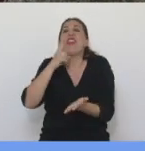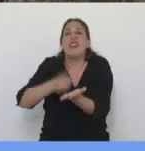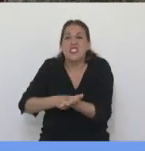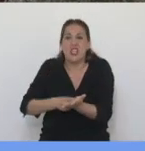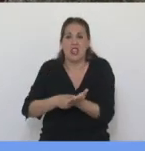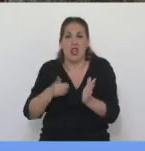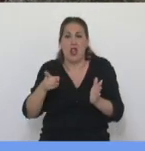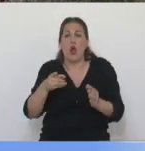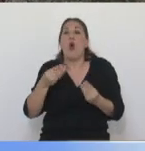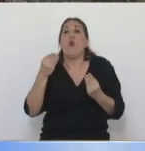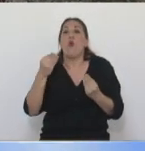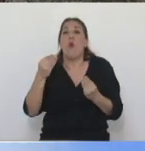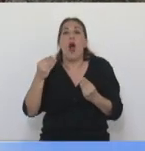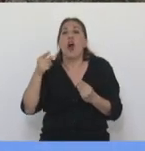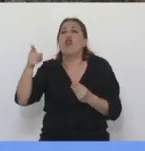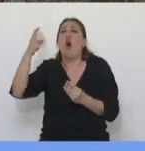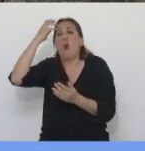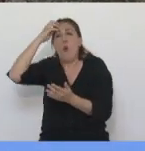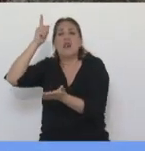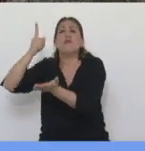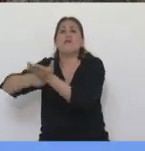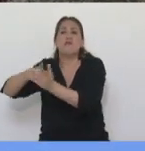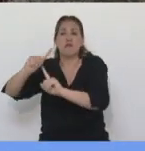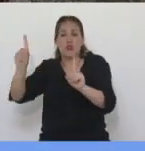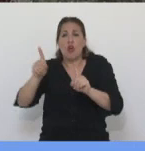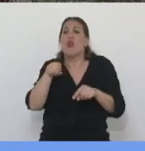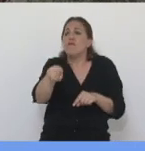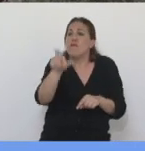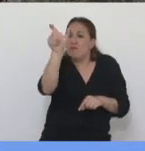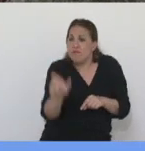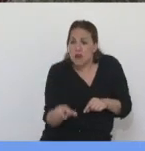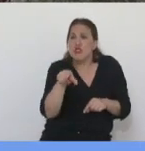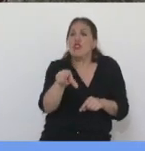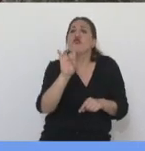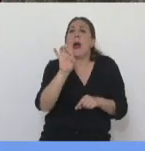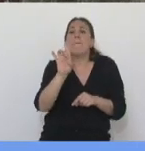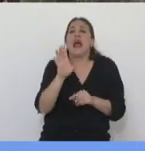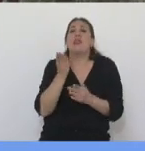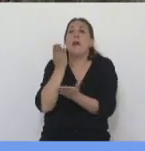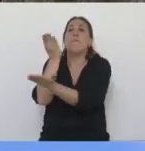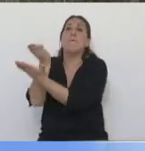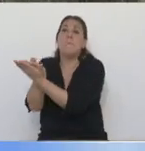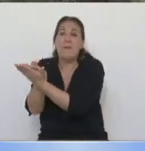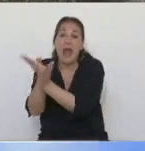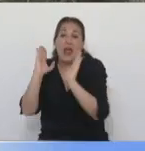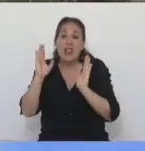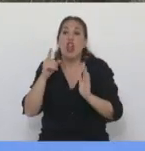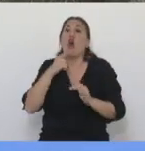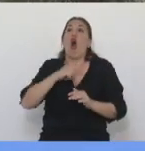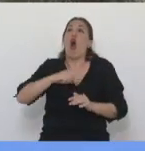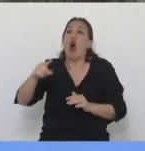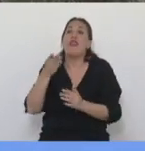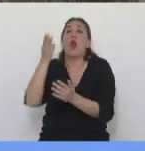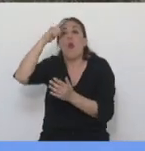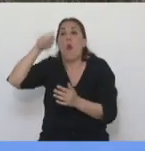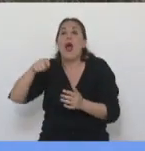cuando la sentencia no la afecte y solo recurriendo a la asistencia que ordene la sentencia para